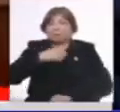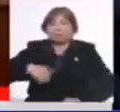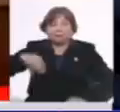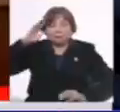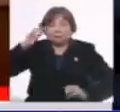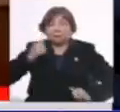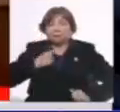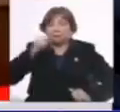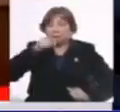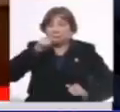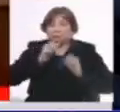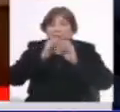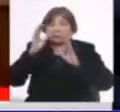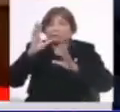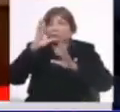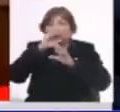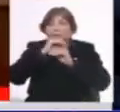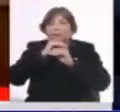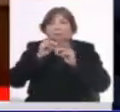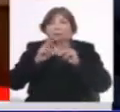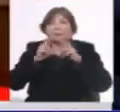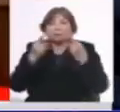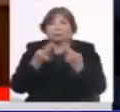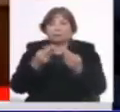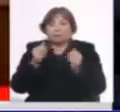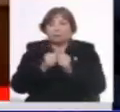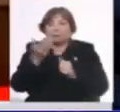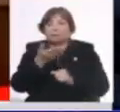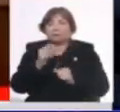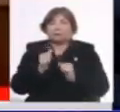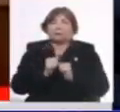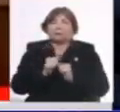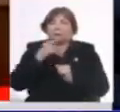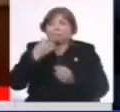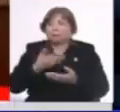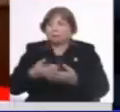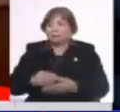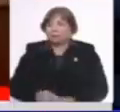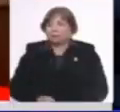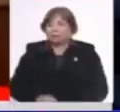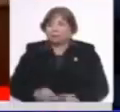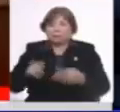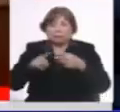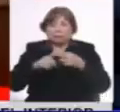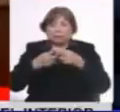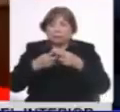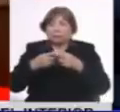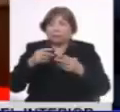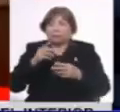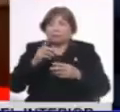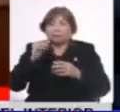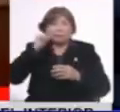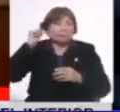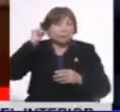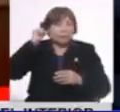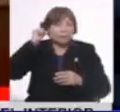mismo día martes, noche me he reunido con ellos y se ha iniciado ya desde el día de